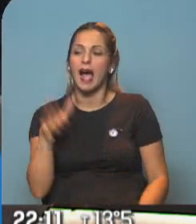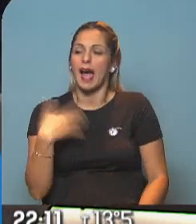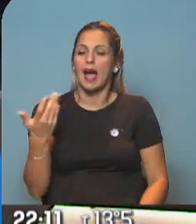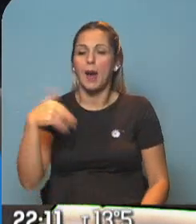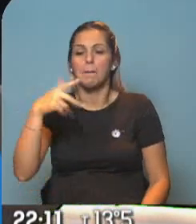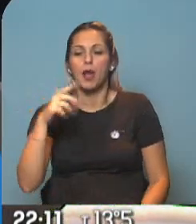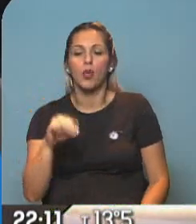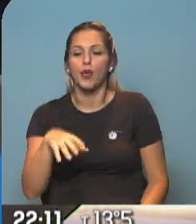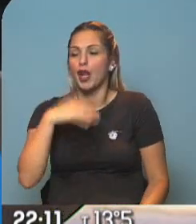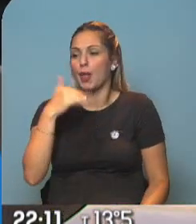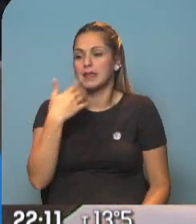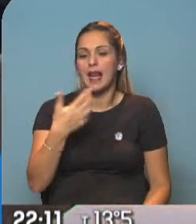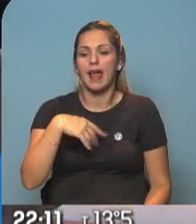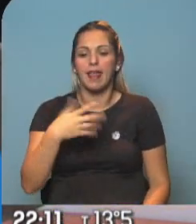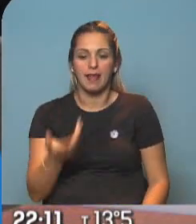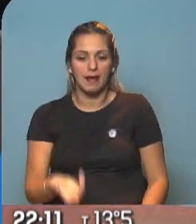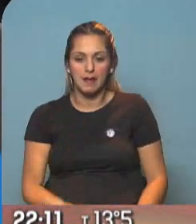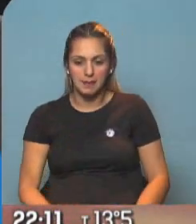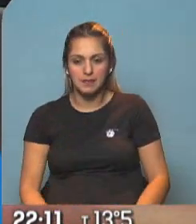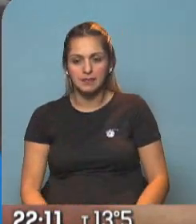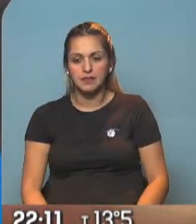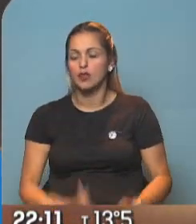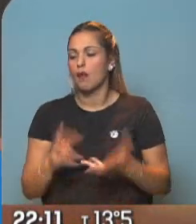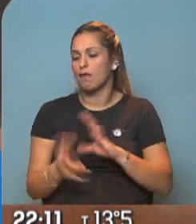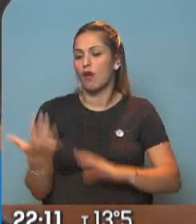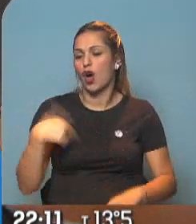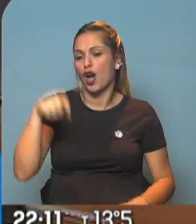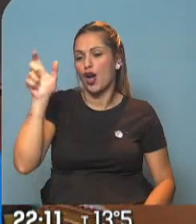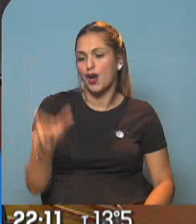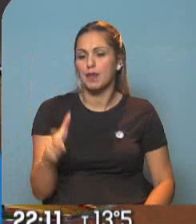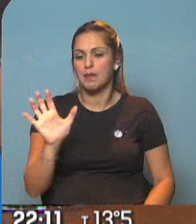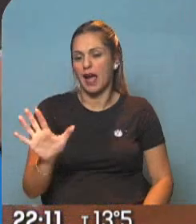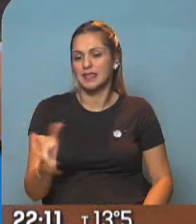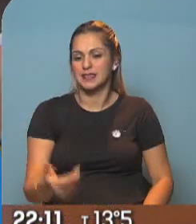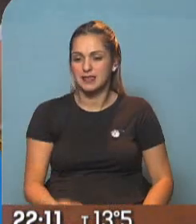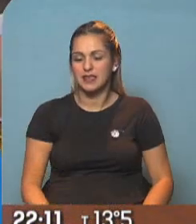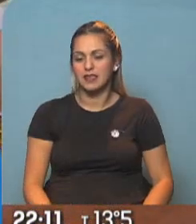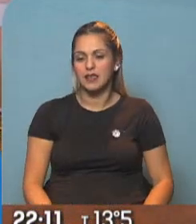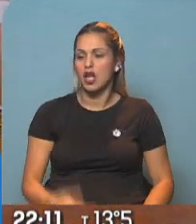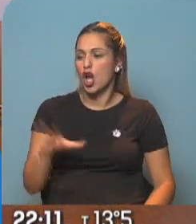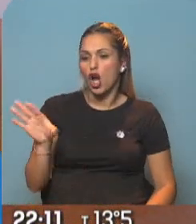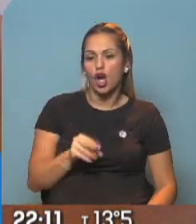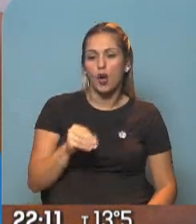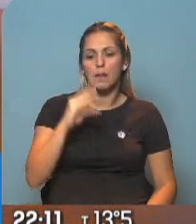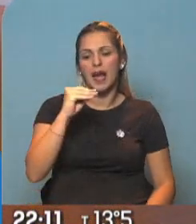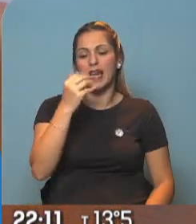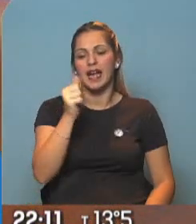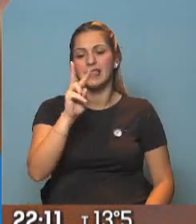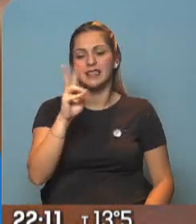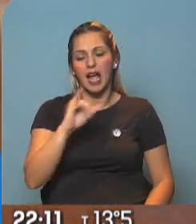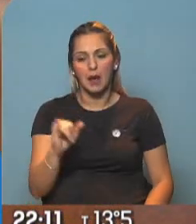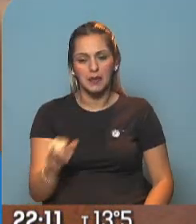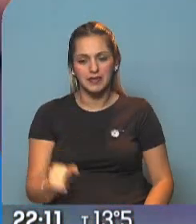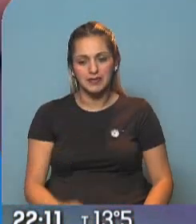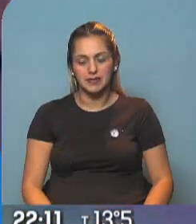el pajarito, su estilo, este estilo un poco de imitar a Chávez, pero con menos